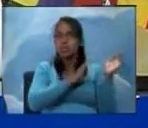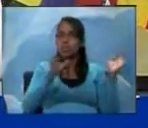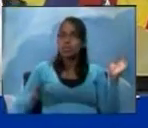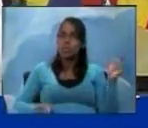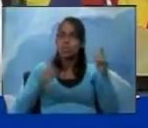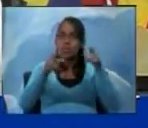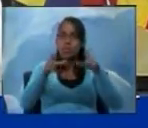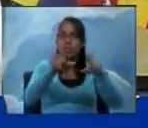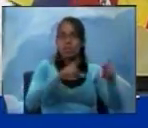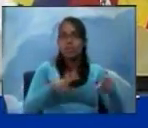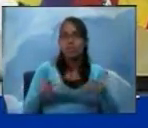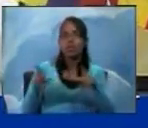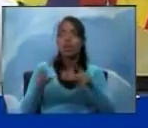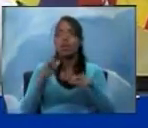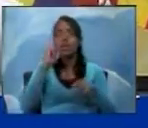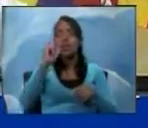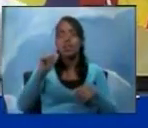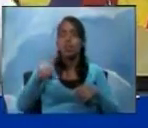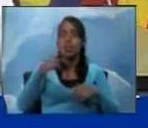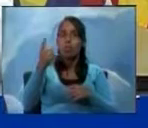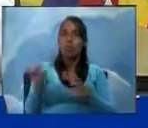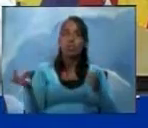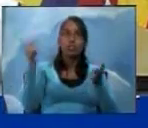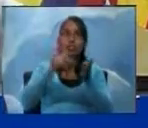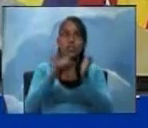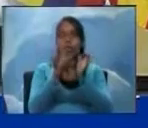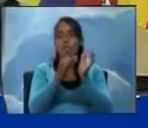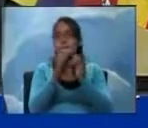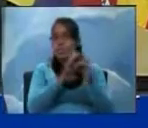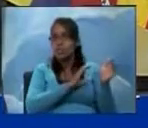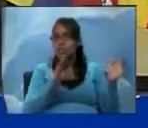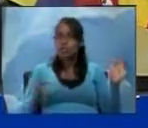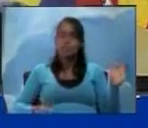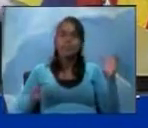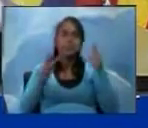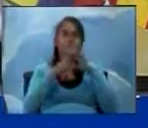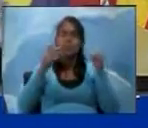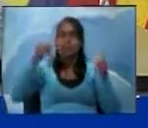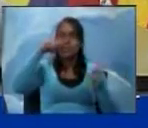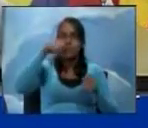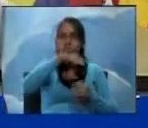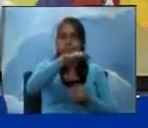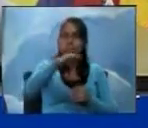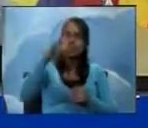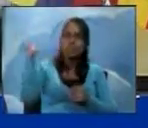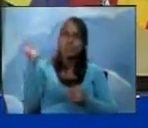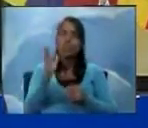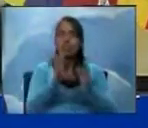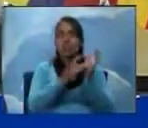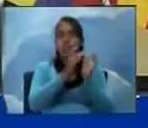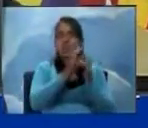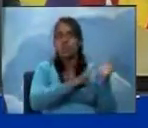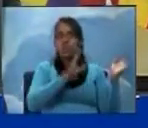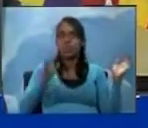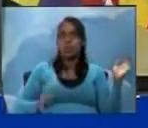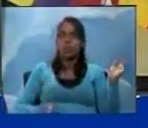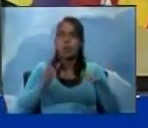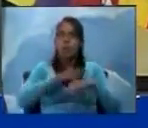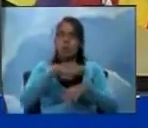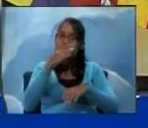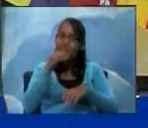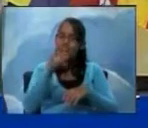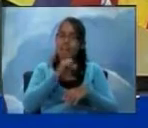de Gadara, y cuando llegó Jesús, todo el pueblo vino a Jesucristo, porque Él es